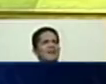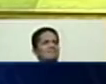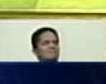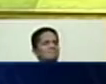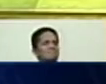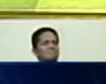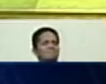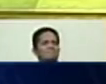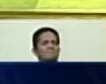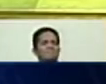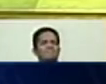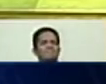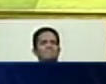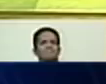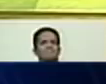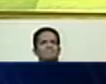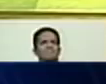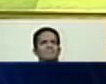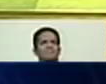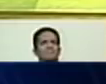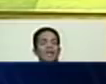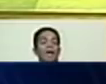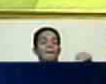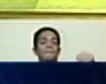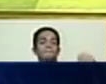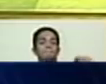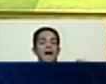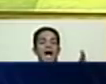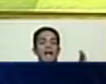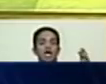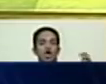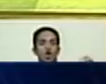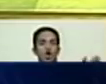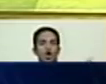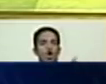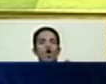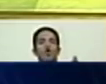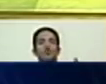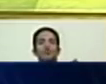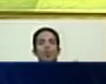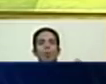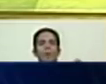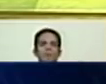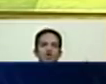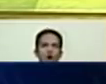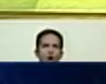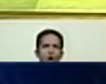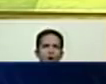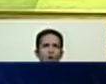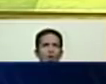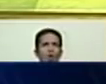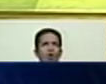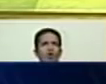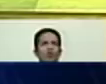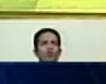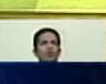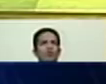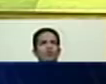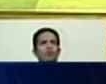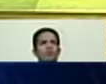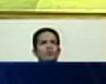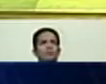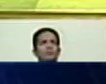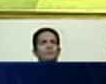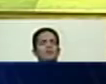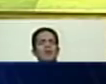congresista Marco Rubio, y que lo llaman el Auster in